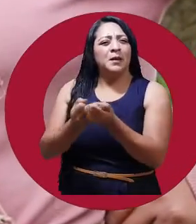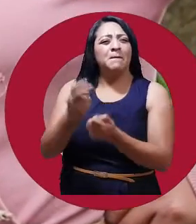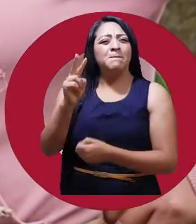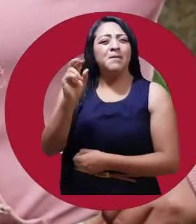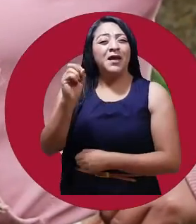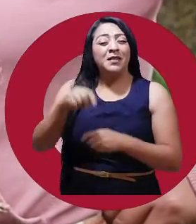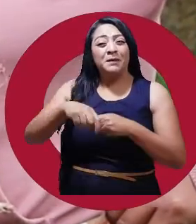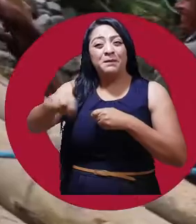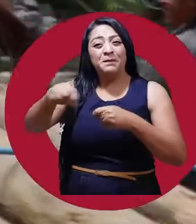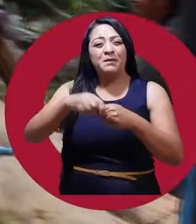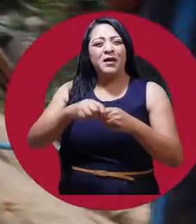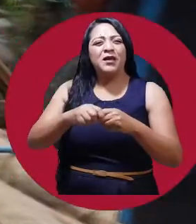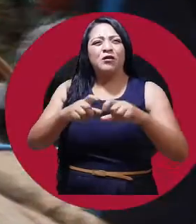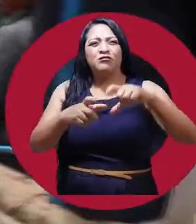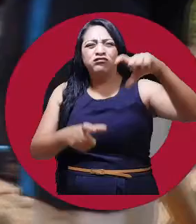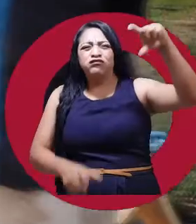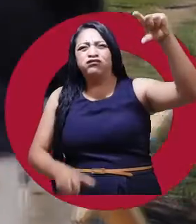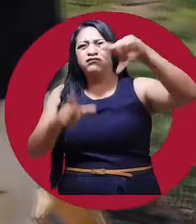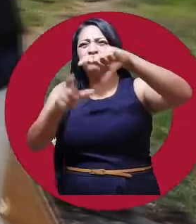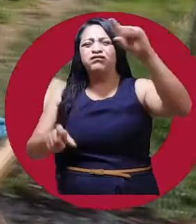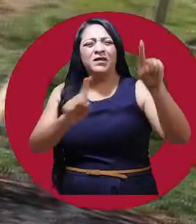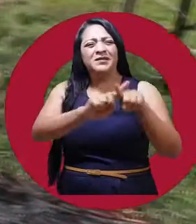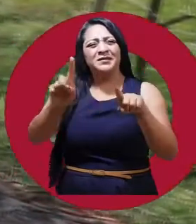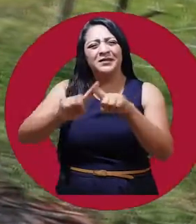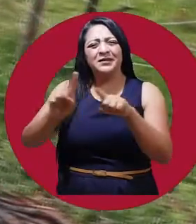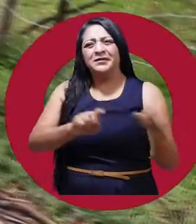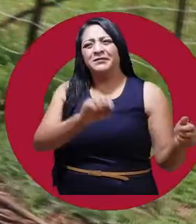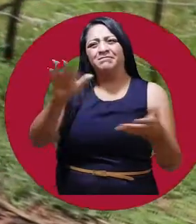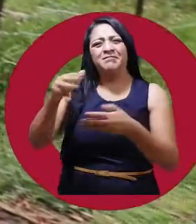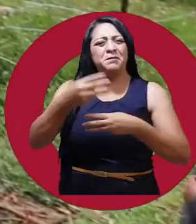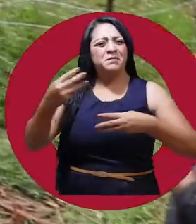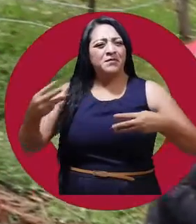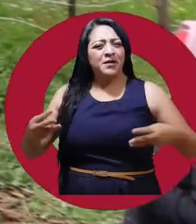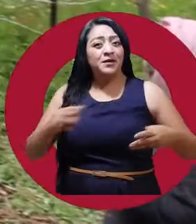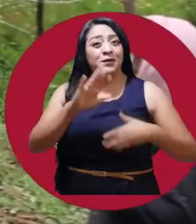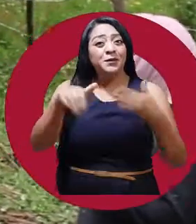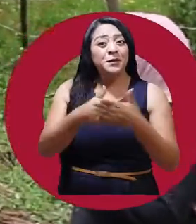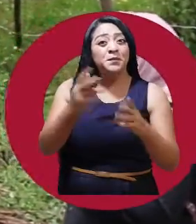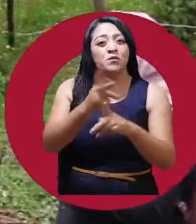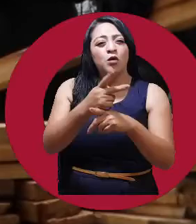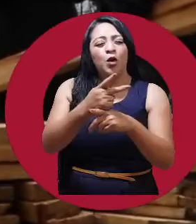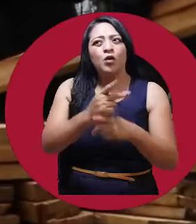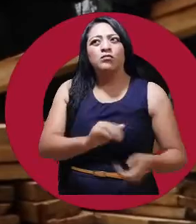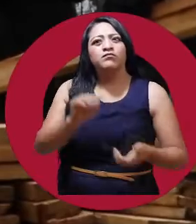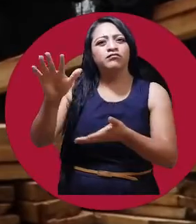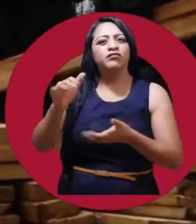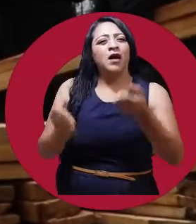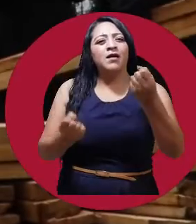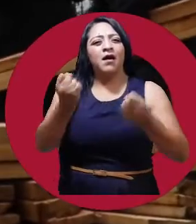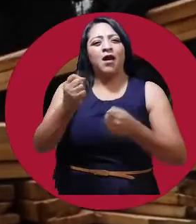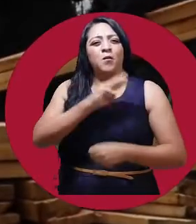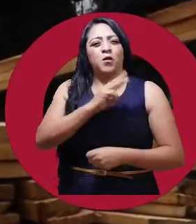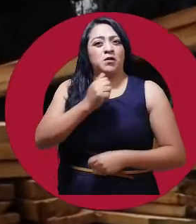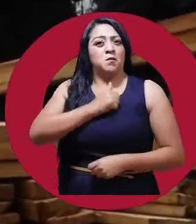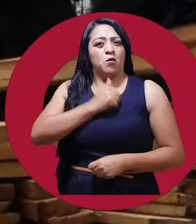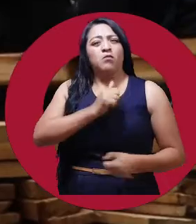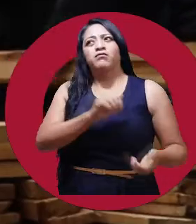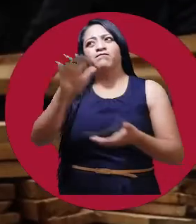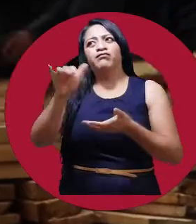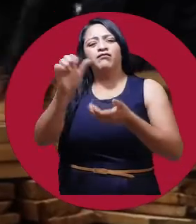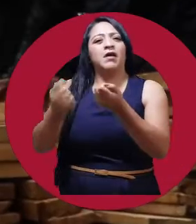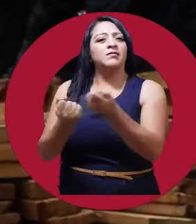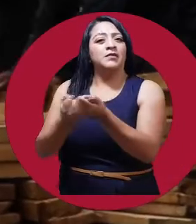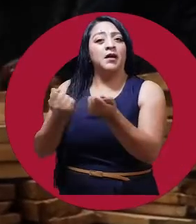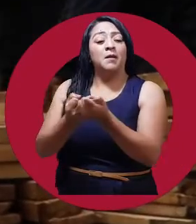que consiste en vigas rollizas, alfajías, dueras y costaneras. Todo este producto forestal se ha movilizado con transporte municipal. El área total